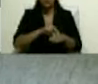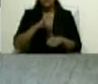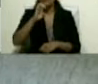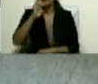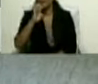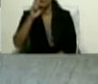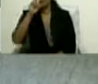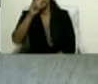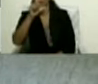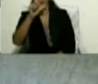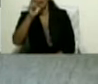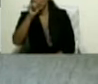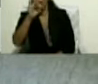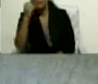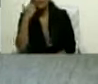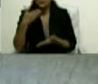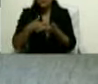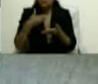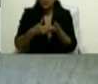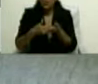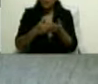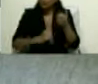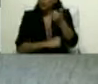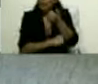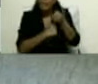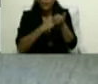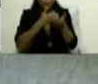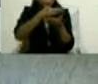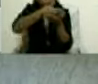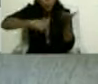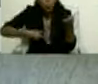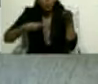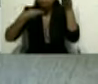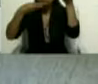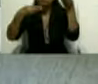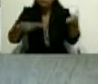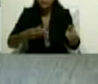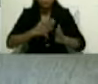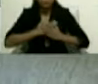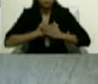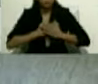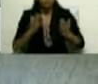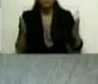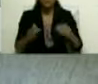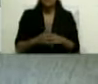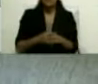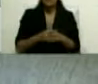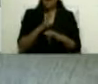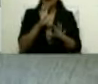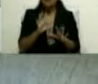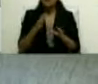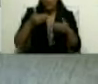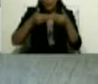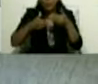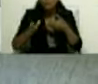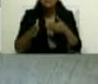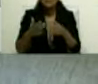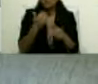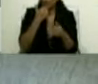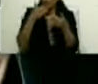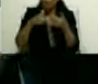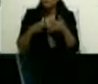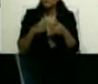Amoroso, nuestra petición, nuestro respaldo, nuestro apoyo más que nunca a este proceso que estamos viviendo en este momento